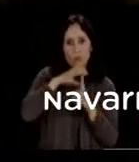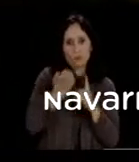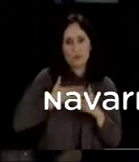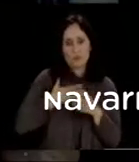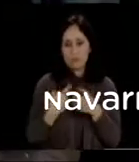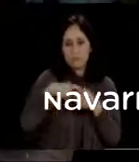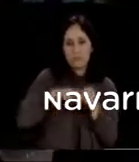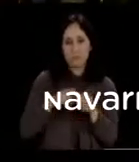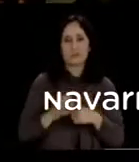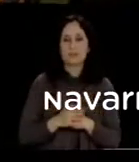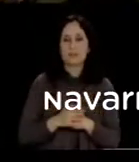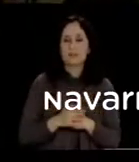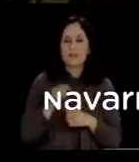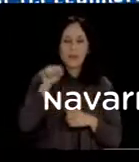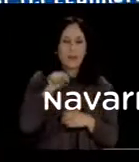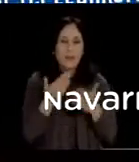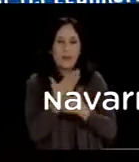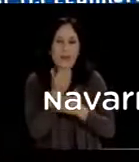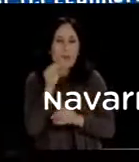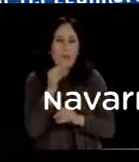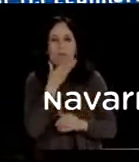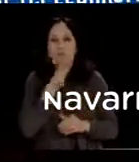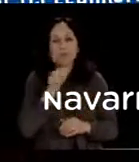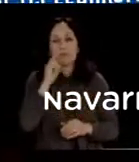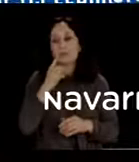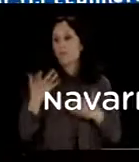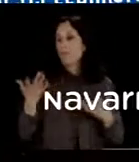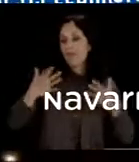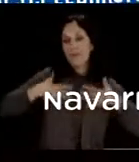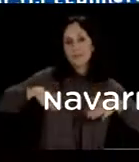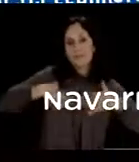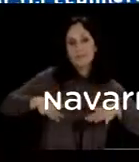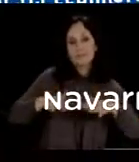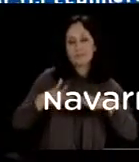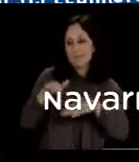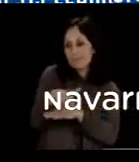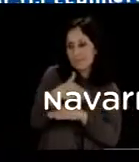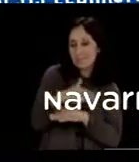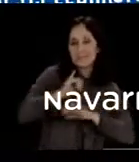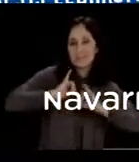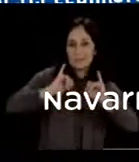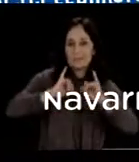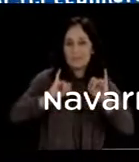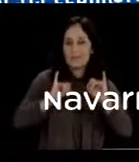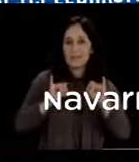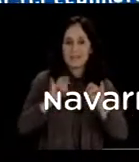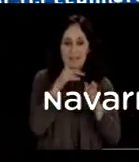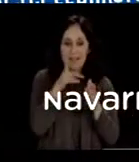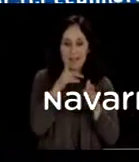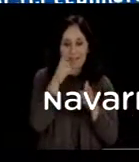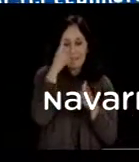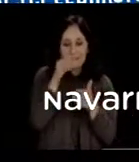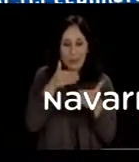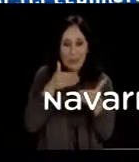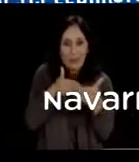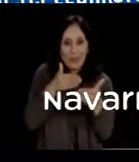vaya manteniendo. Oye, ¿qué es lo más bonito de este día para ti, por ejemplo? Ay, para mí disfrazarme y salir, pues es un tipo de anunciación a los carnavales, ¿no?